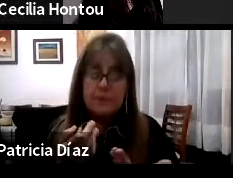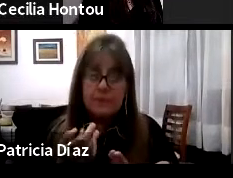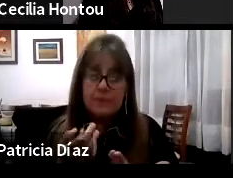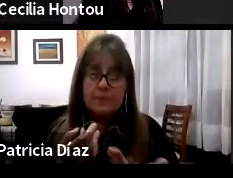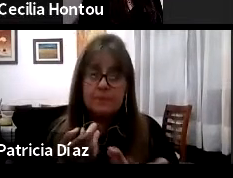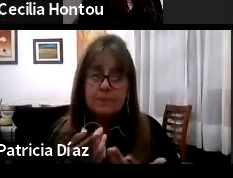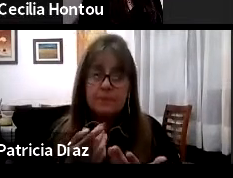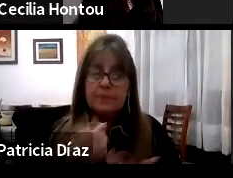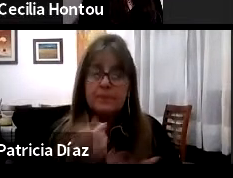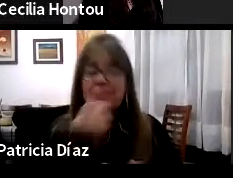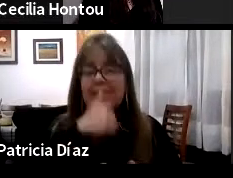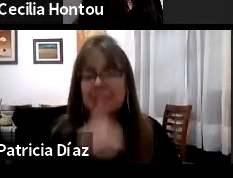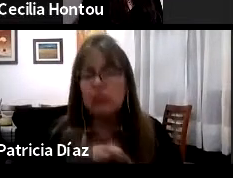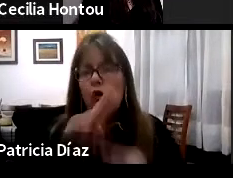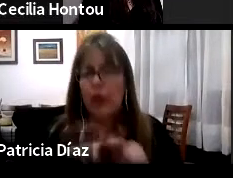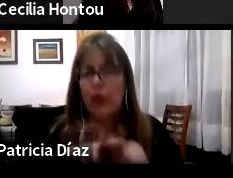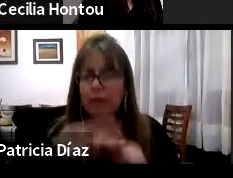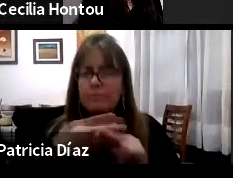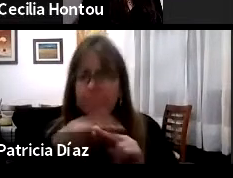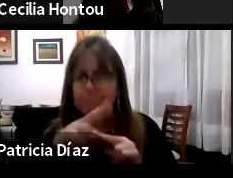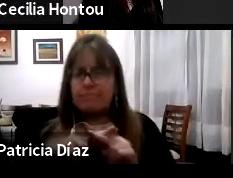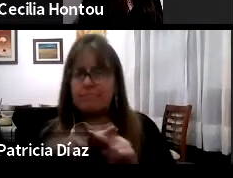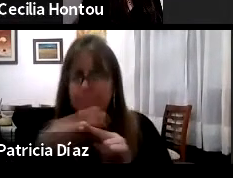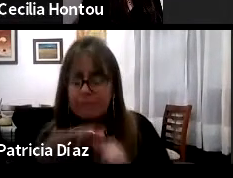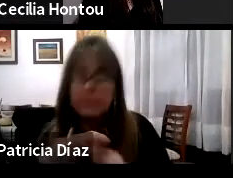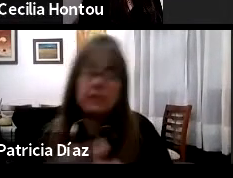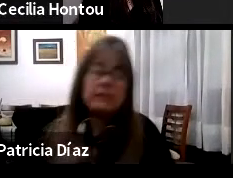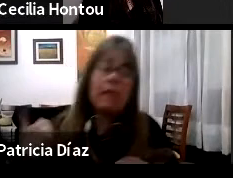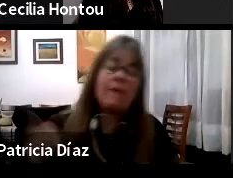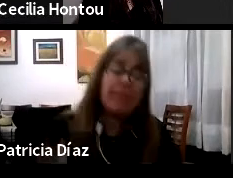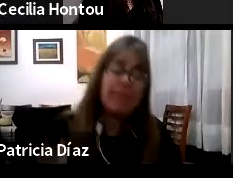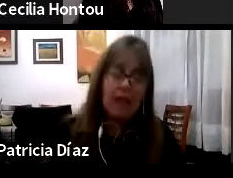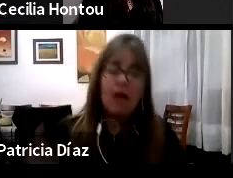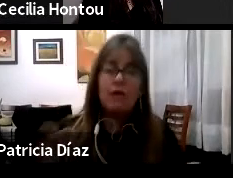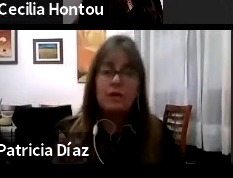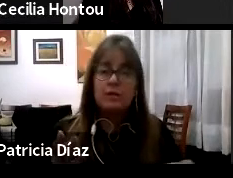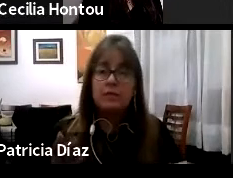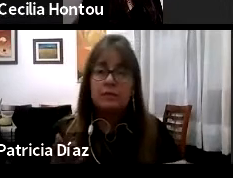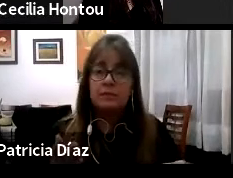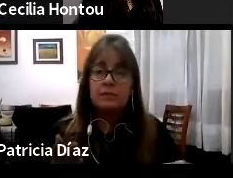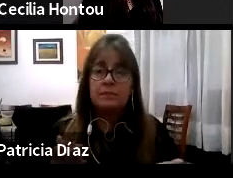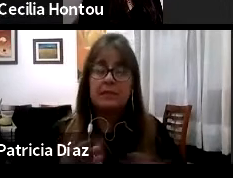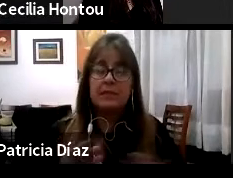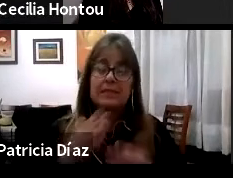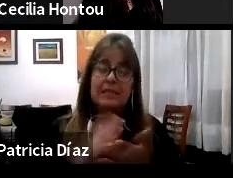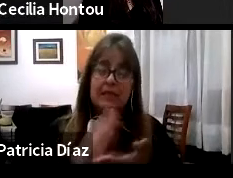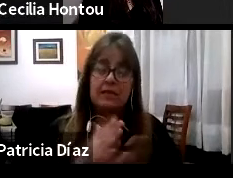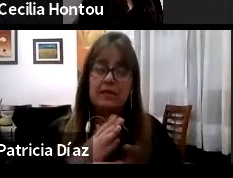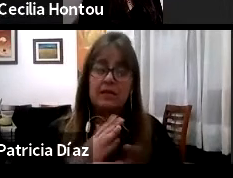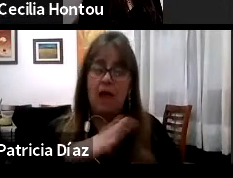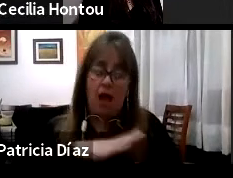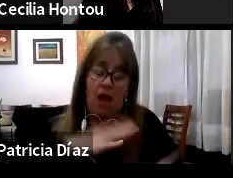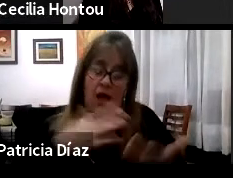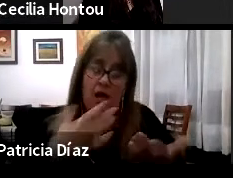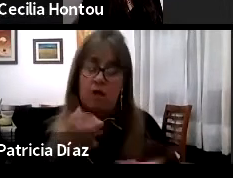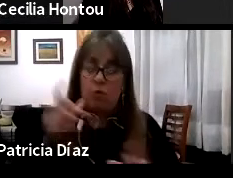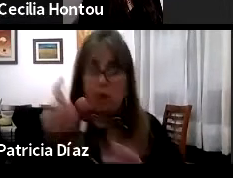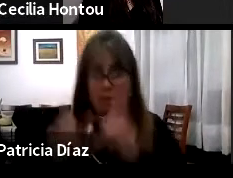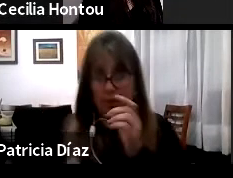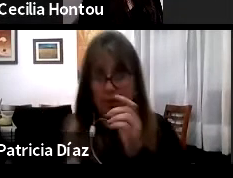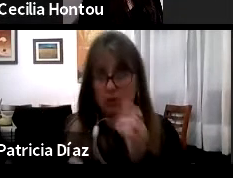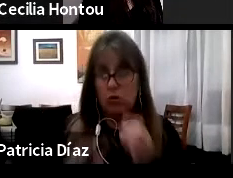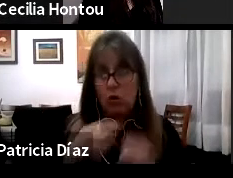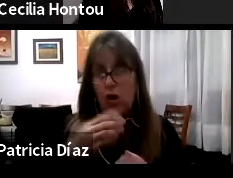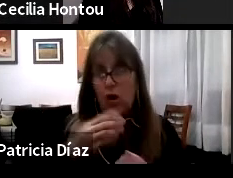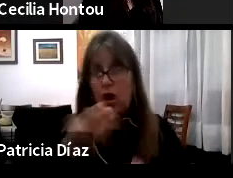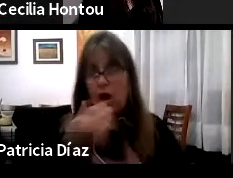es una historia repetida para mí escuchar lamentablemente esto. Sabemos que tener ya de por sí a un familiar o una